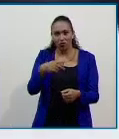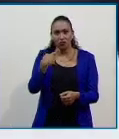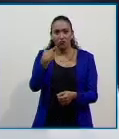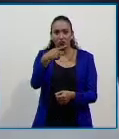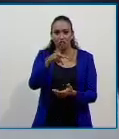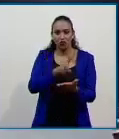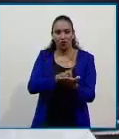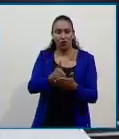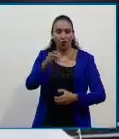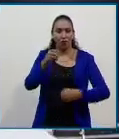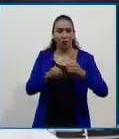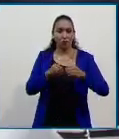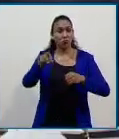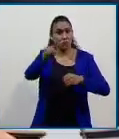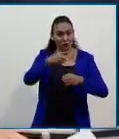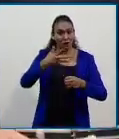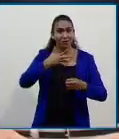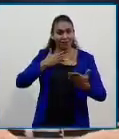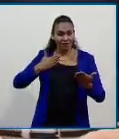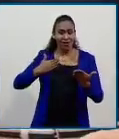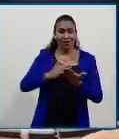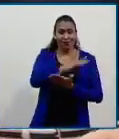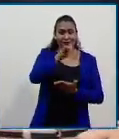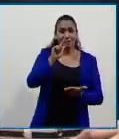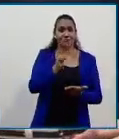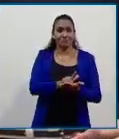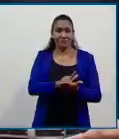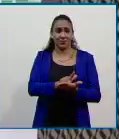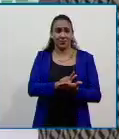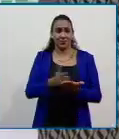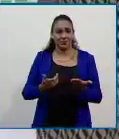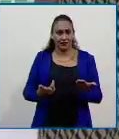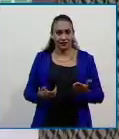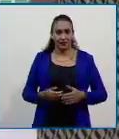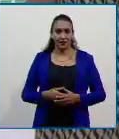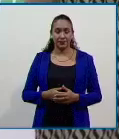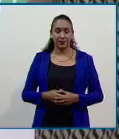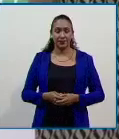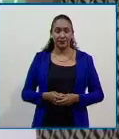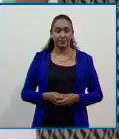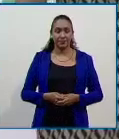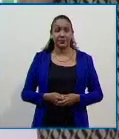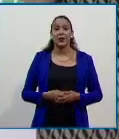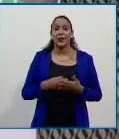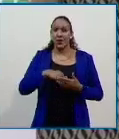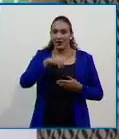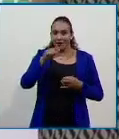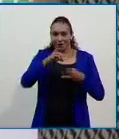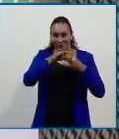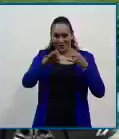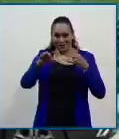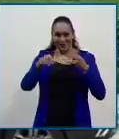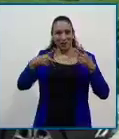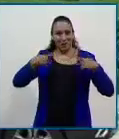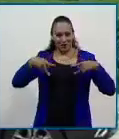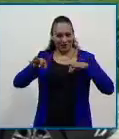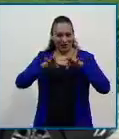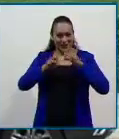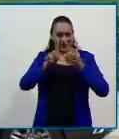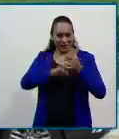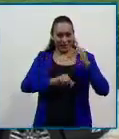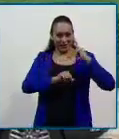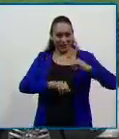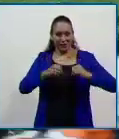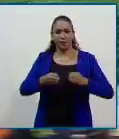derecho conquistado que ahora pende de un hilo. Al final, los trabajadores solicitaron el apoyo